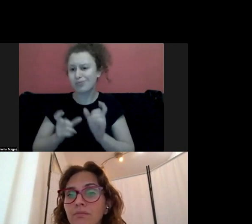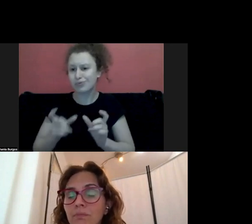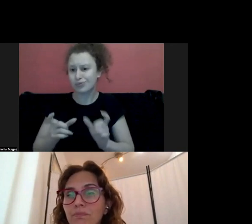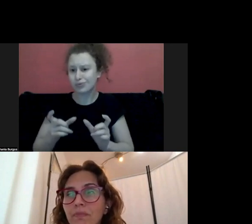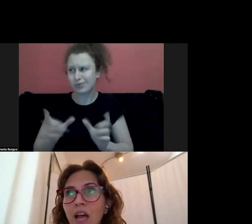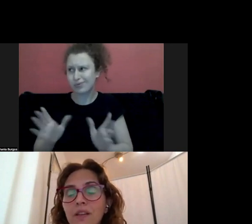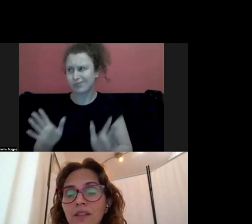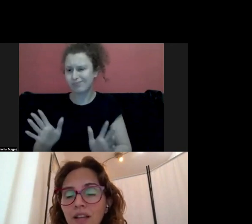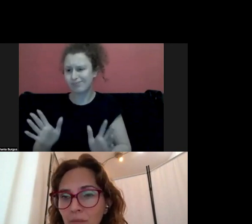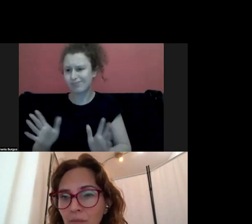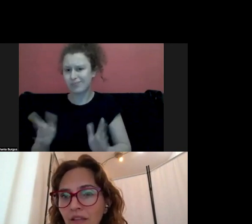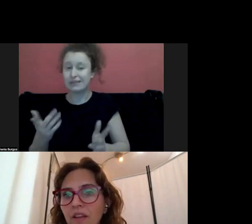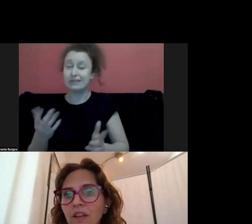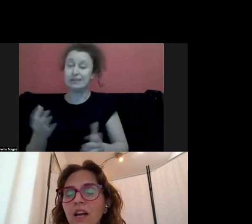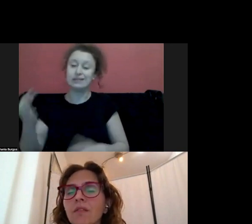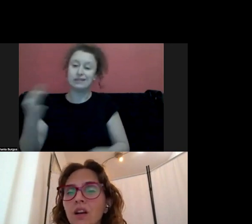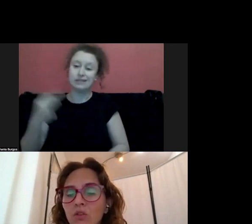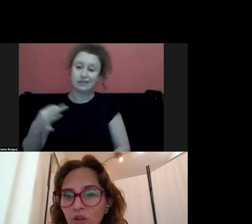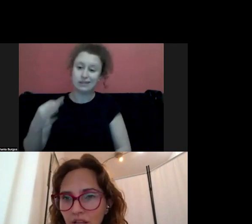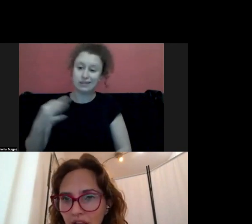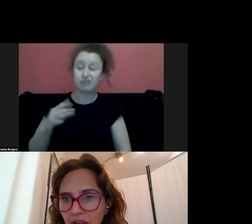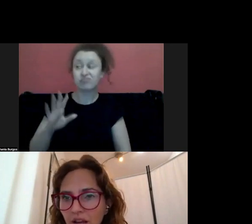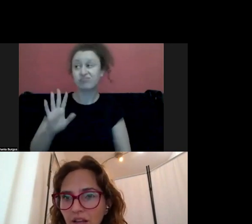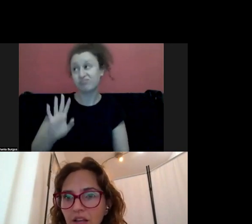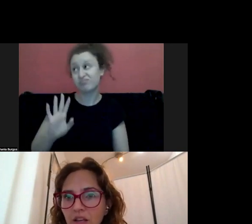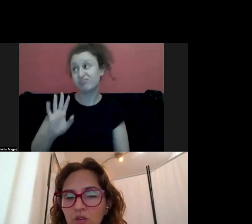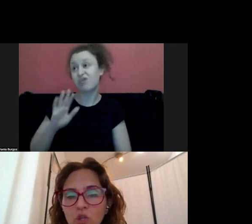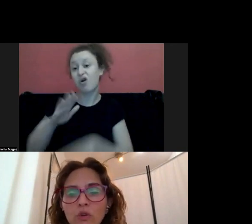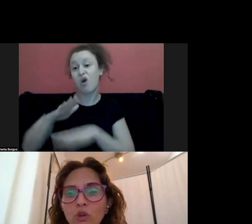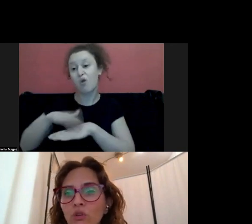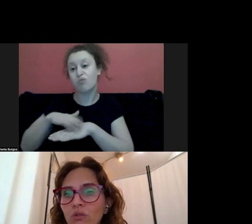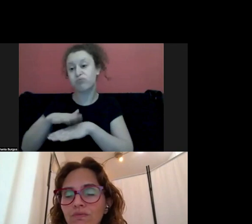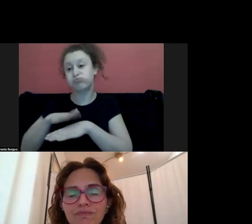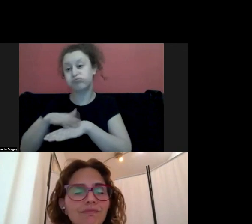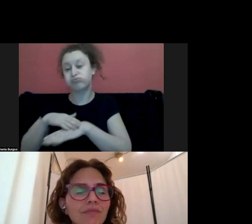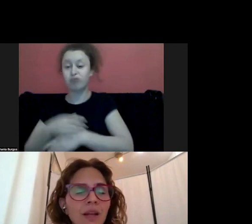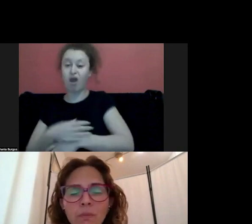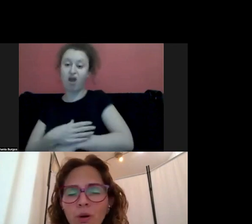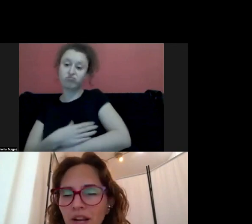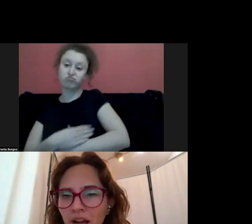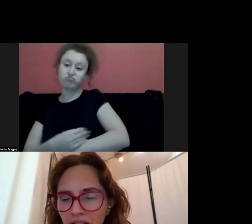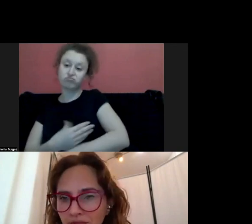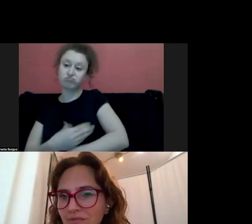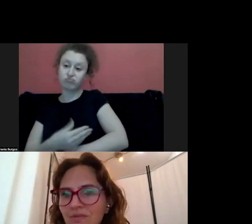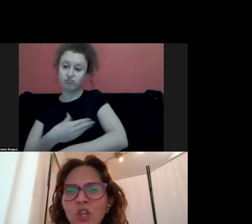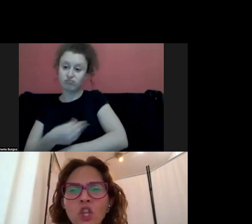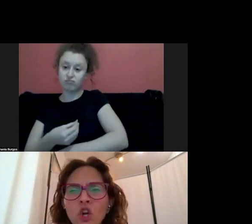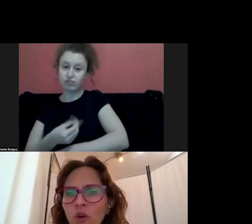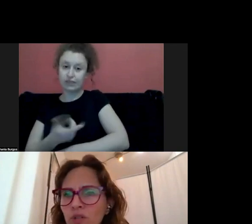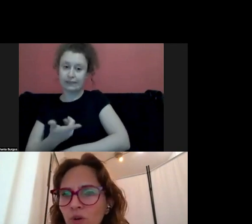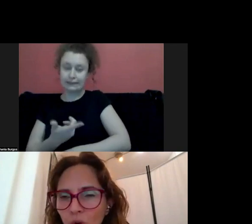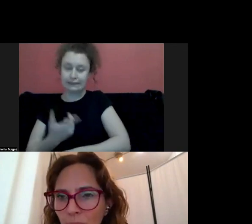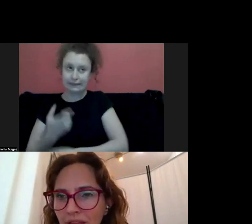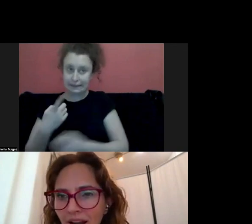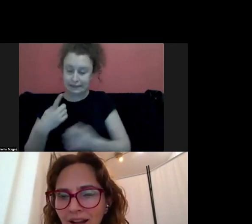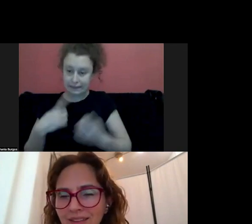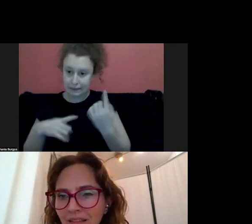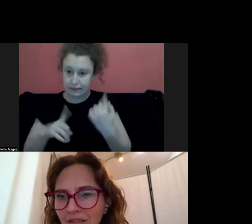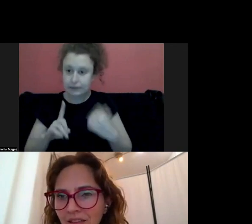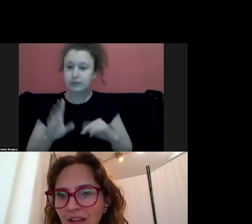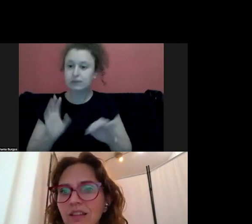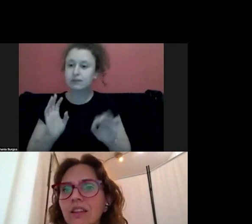saber avisar a la madre, hablarlo con ella, sobre todo empoderar. No es culpa